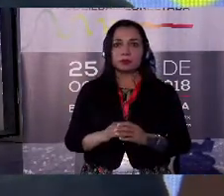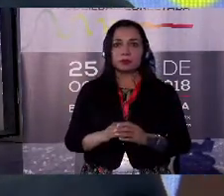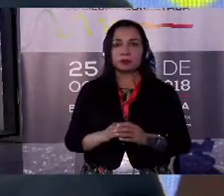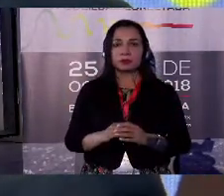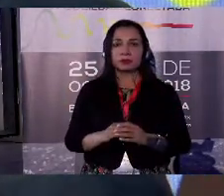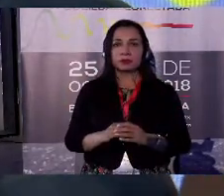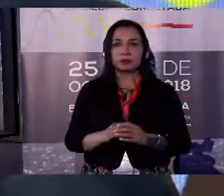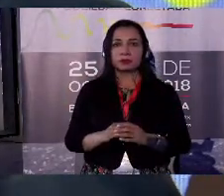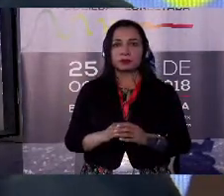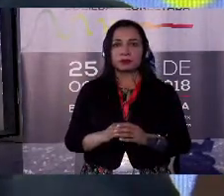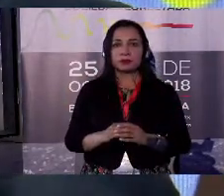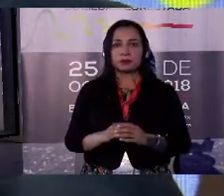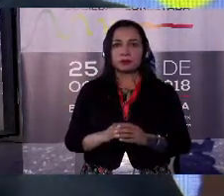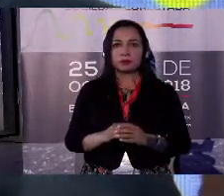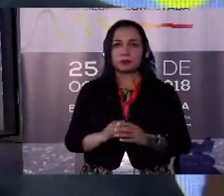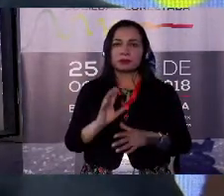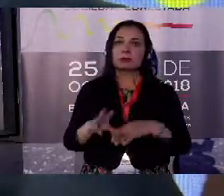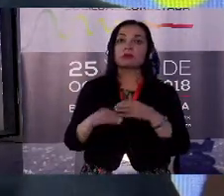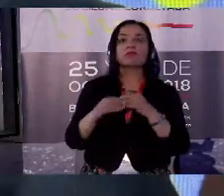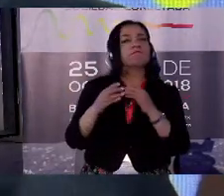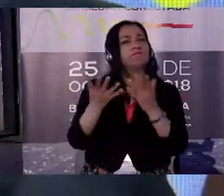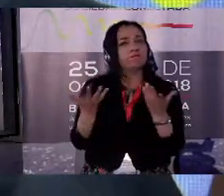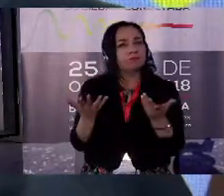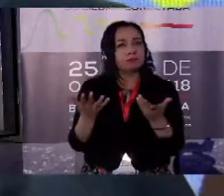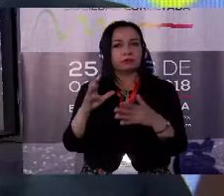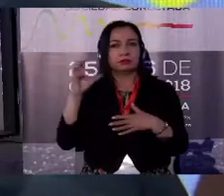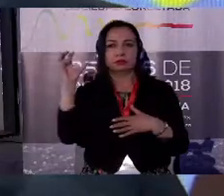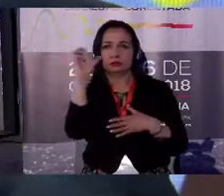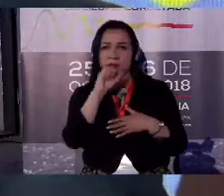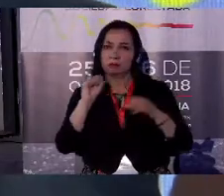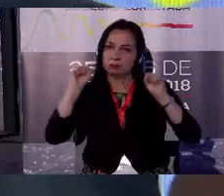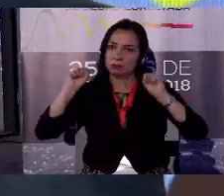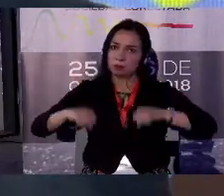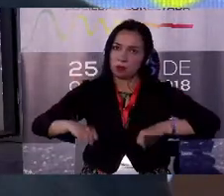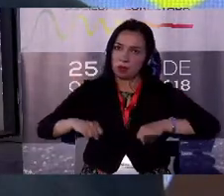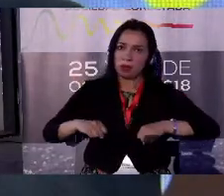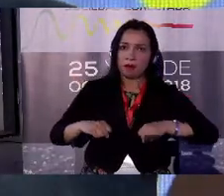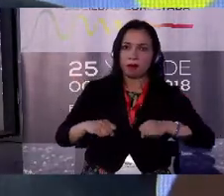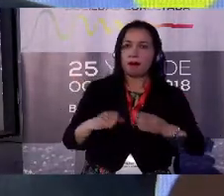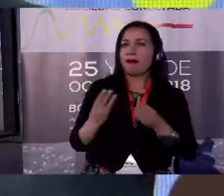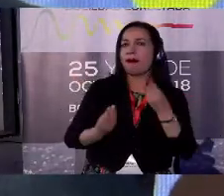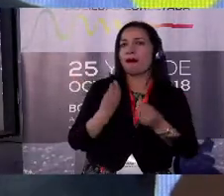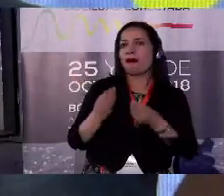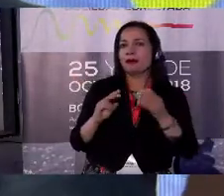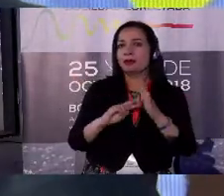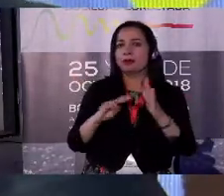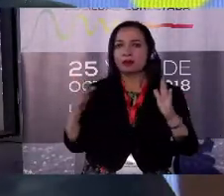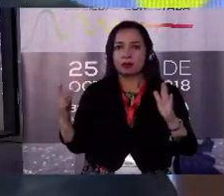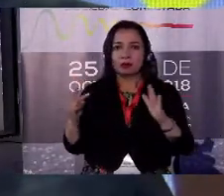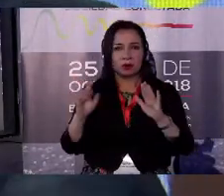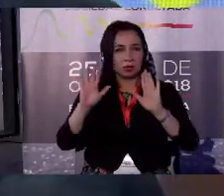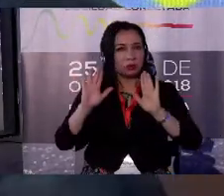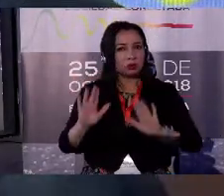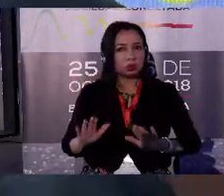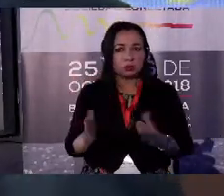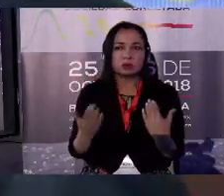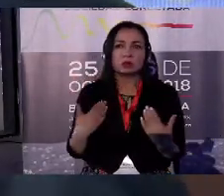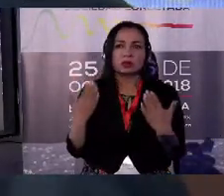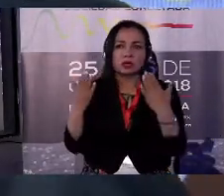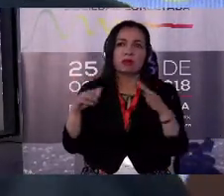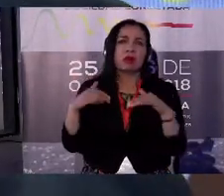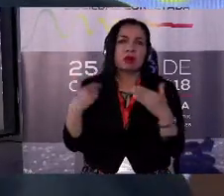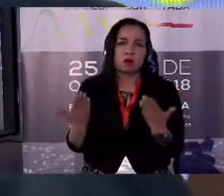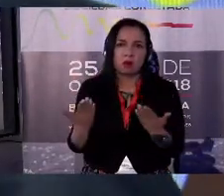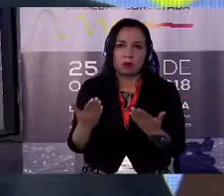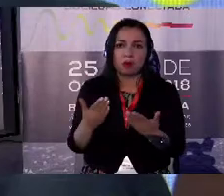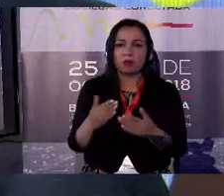Y enterarnos de qué puede lograr la tecnología. Hemos aprendido que la propagación